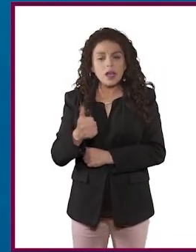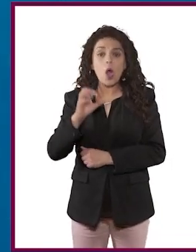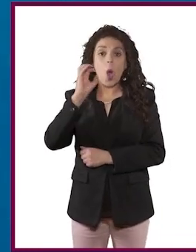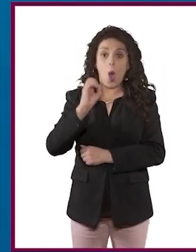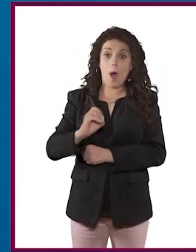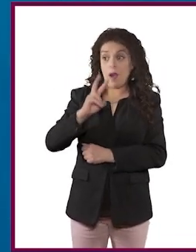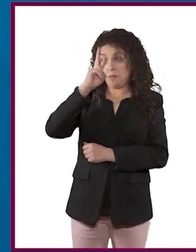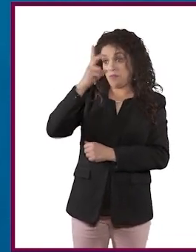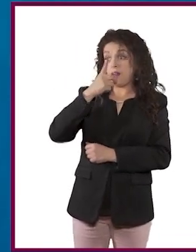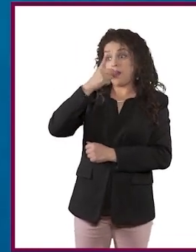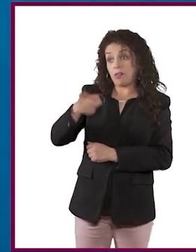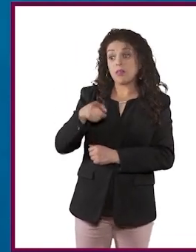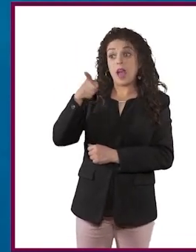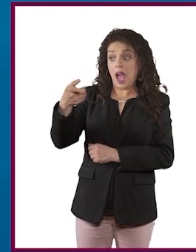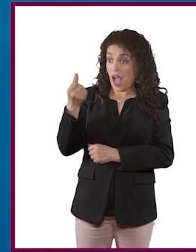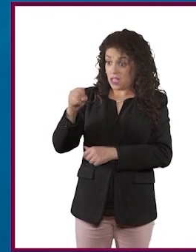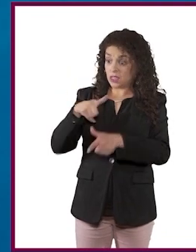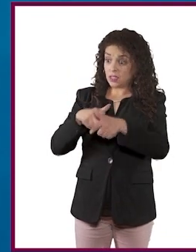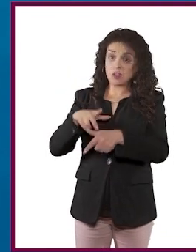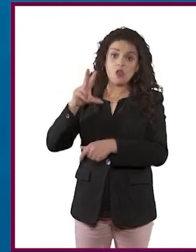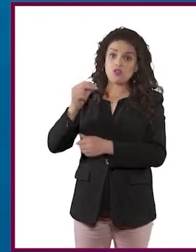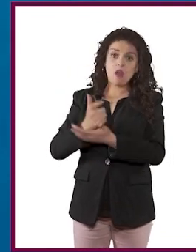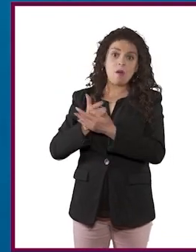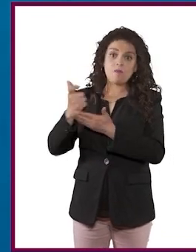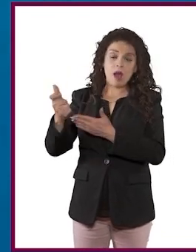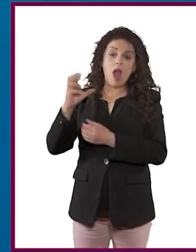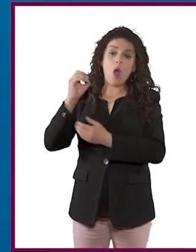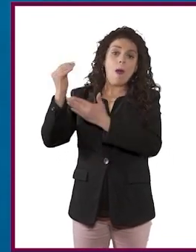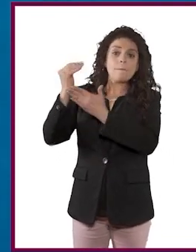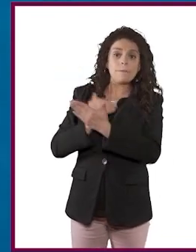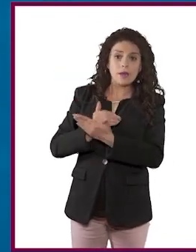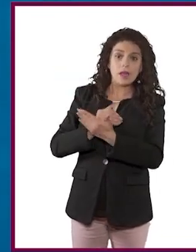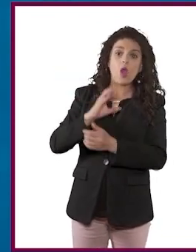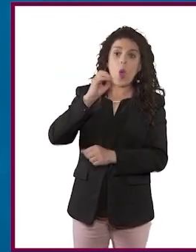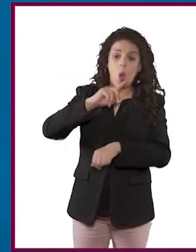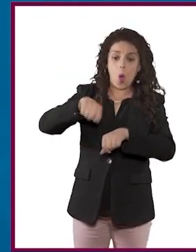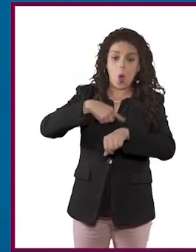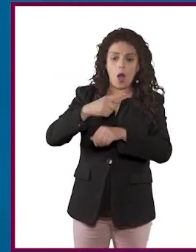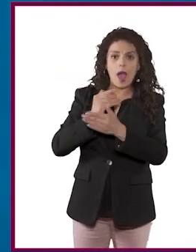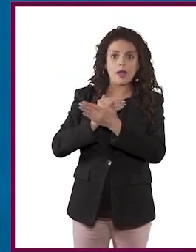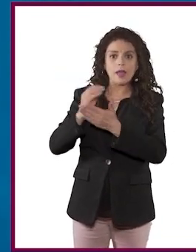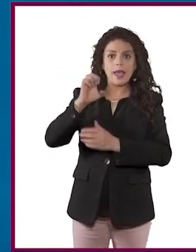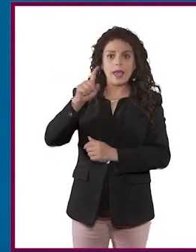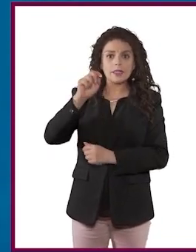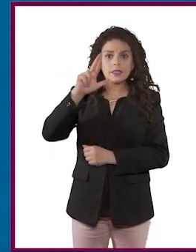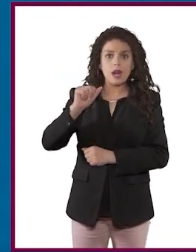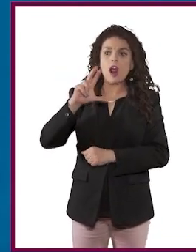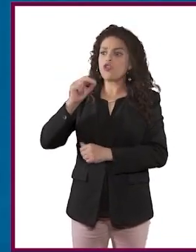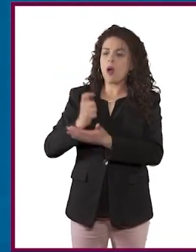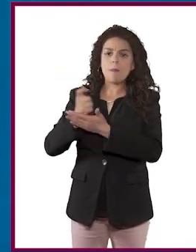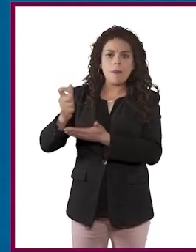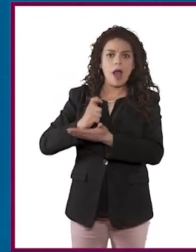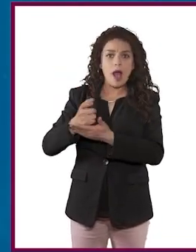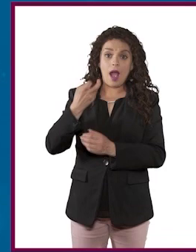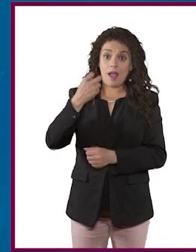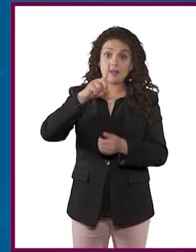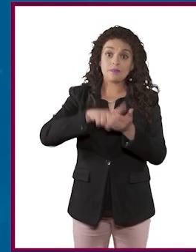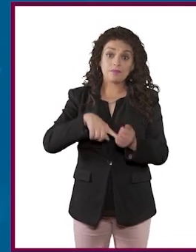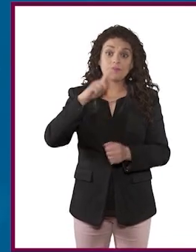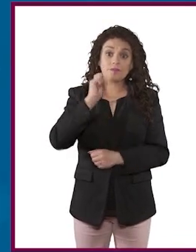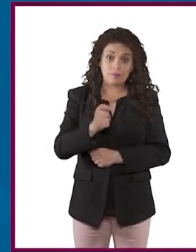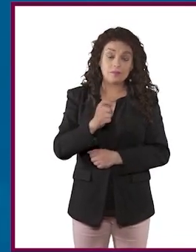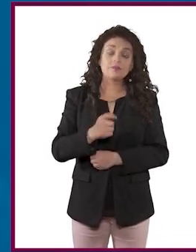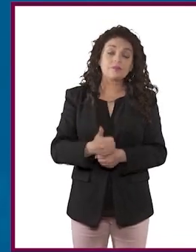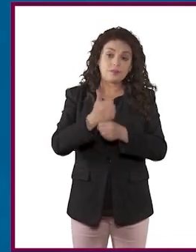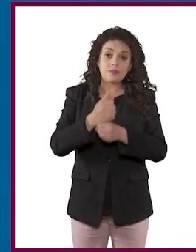te amenazan con bajarte el sueldo, no pagarte horas extra. Todo esto incurre en formas de violencia que amenazan